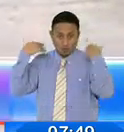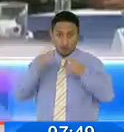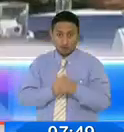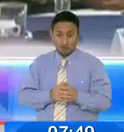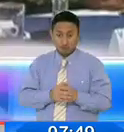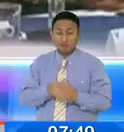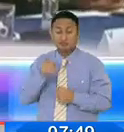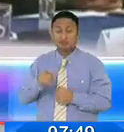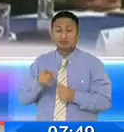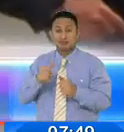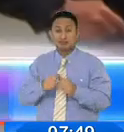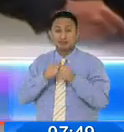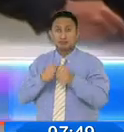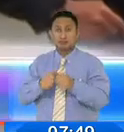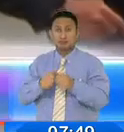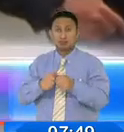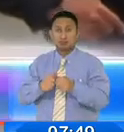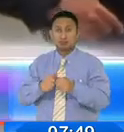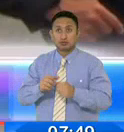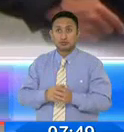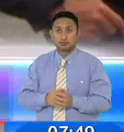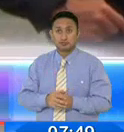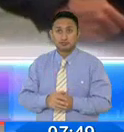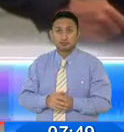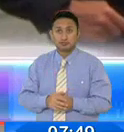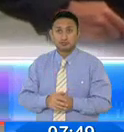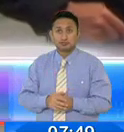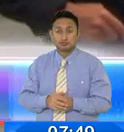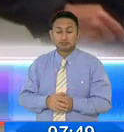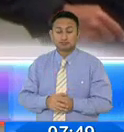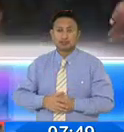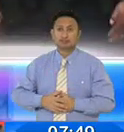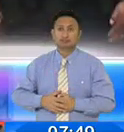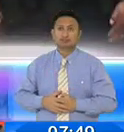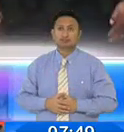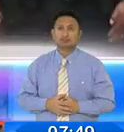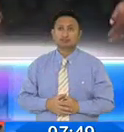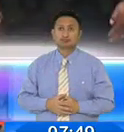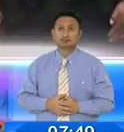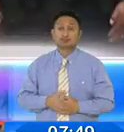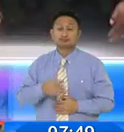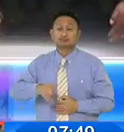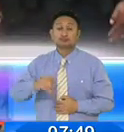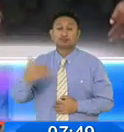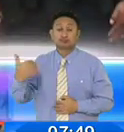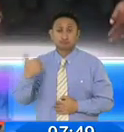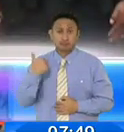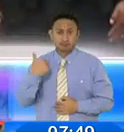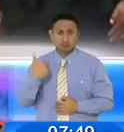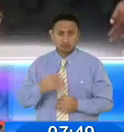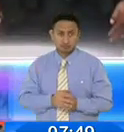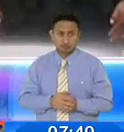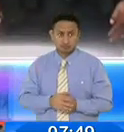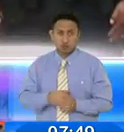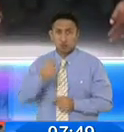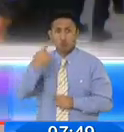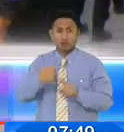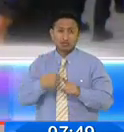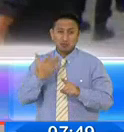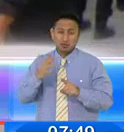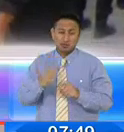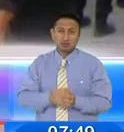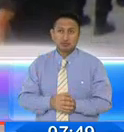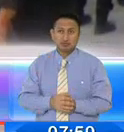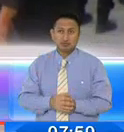acogerlos durante su permanencia en el puerto principal. Tiempo que preliminarmente se habla de un mes, pero